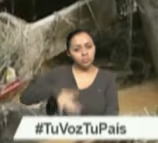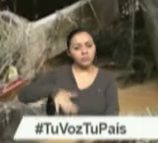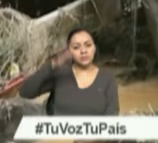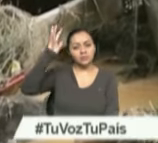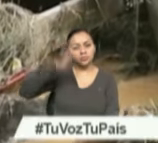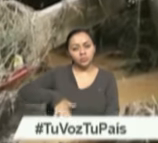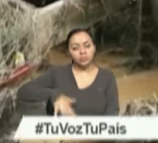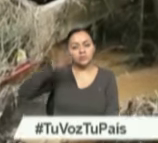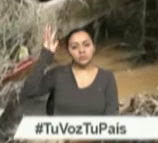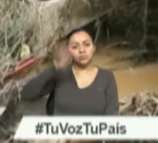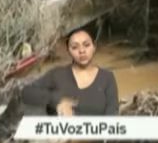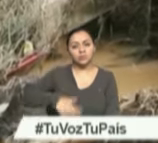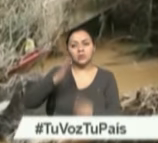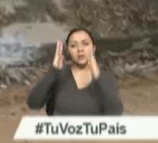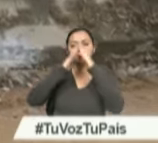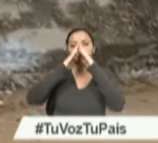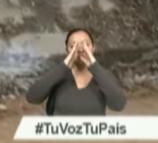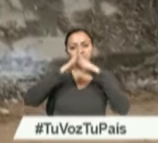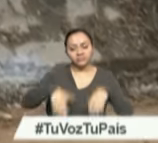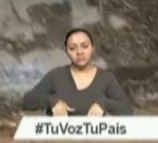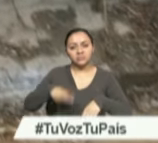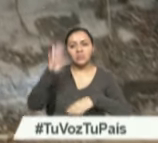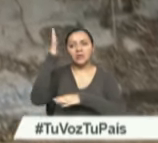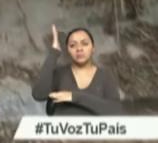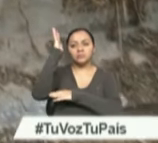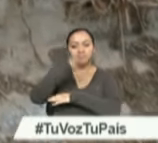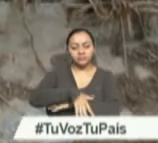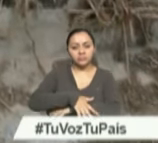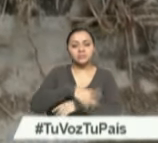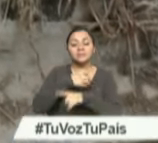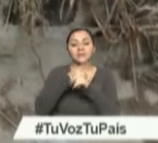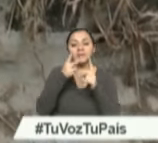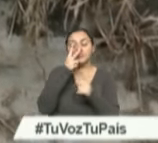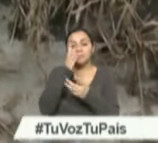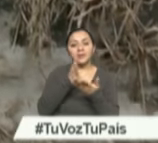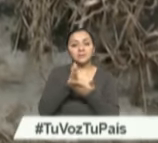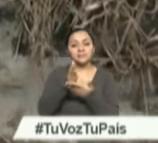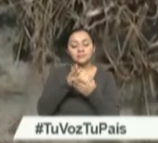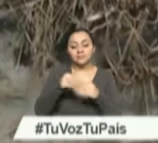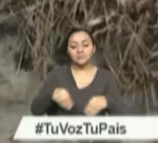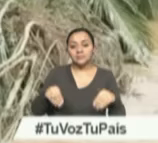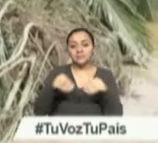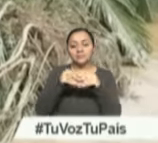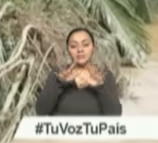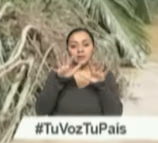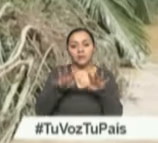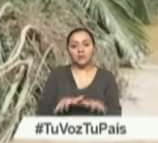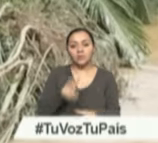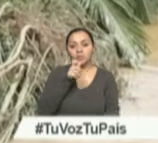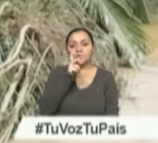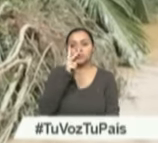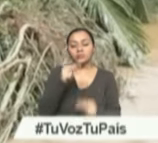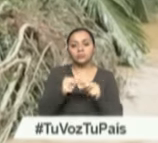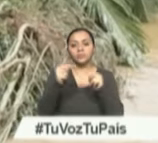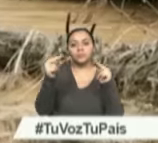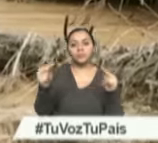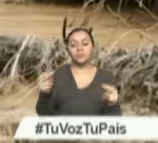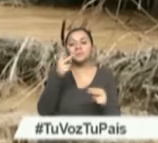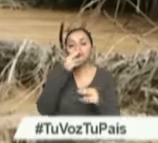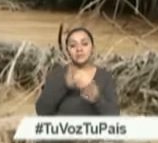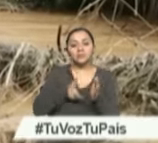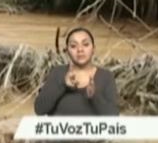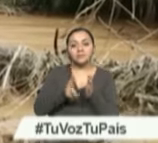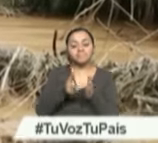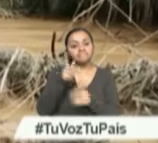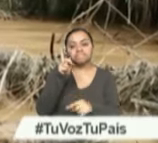entre escombros de casas y campos destrozados. La región no es accesible por tierra tras el hundimiento de 2 puentes y el corte de tráfico